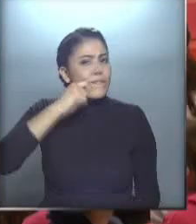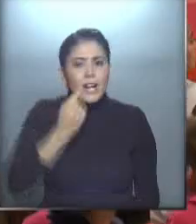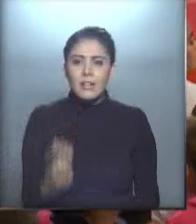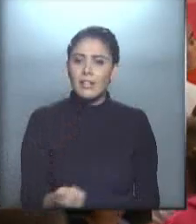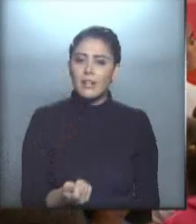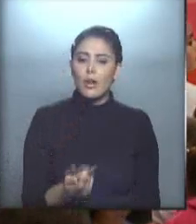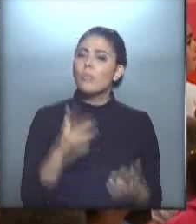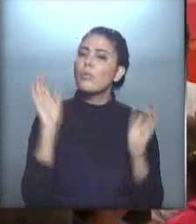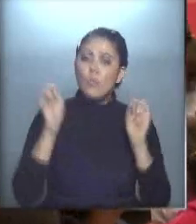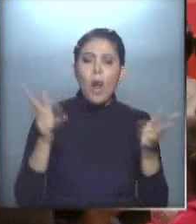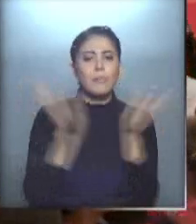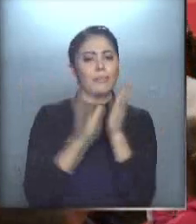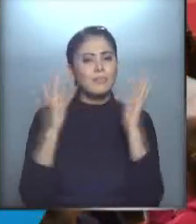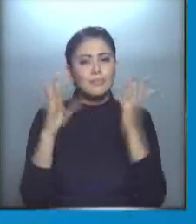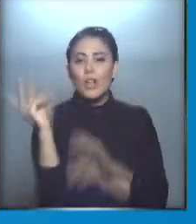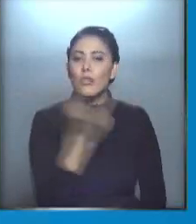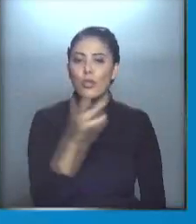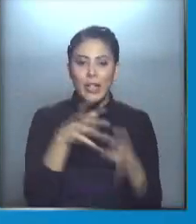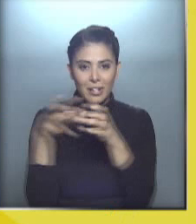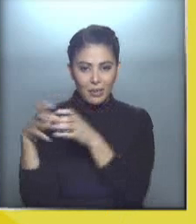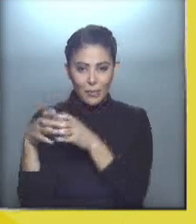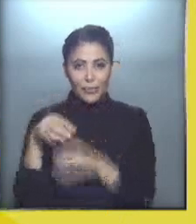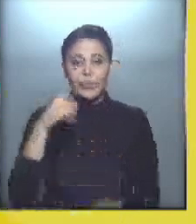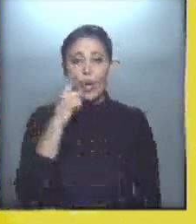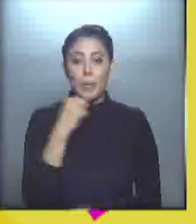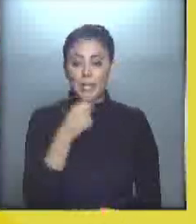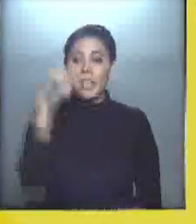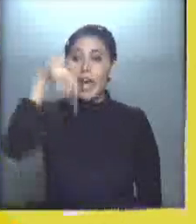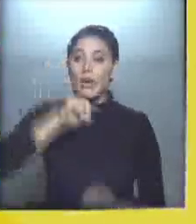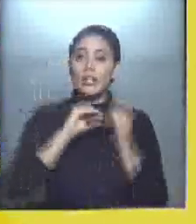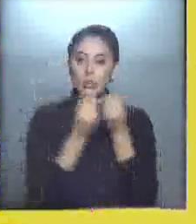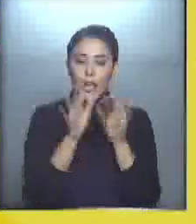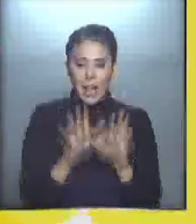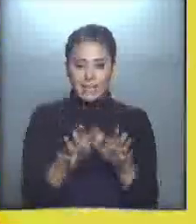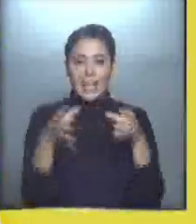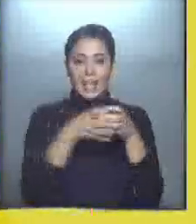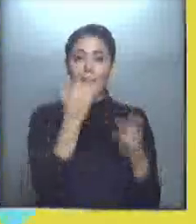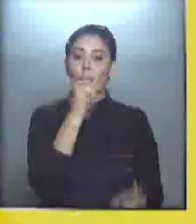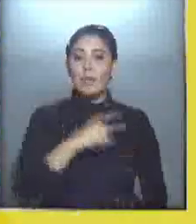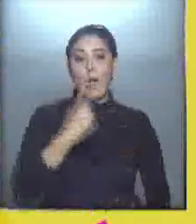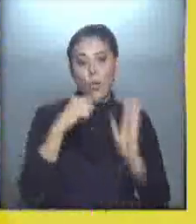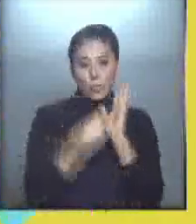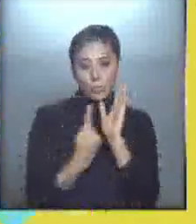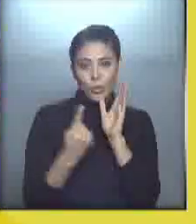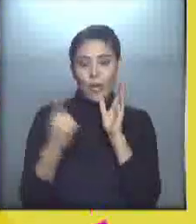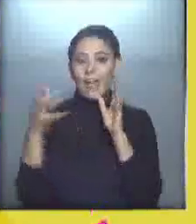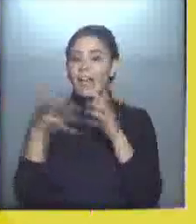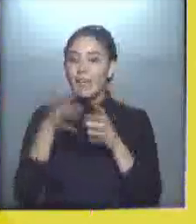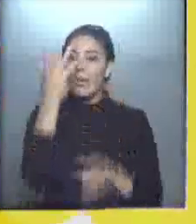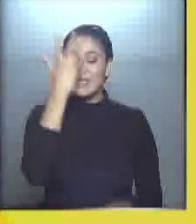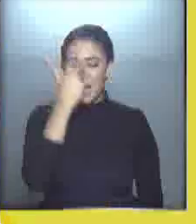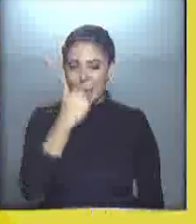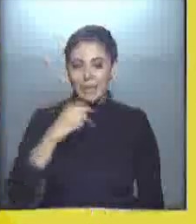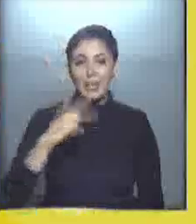empanadas! ¡Un fuerte aplauso para los dos equipos! Y el marcador es... Equipo Samba, 1. Y Equipo